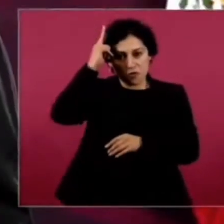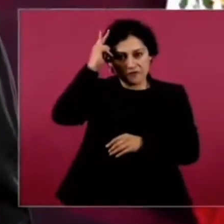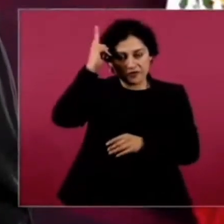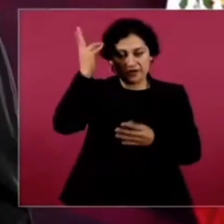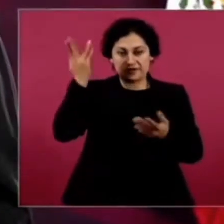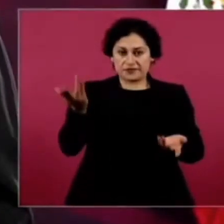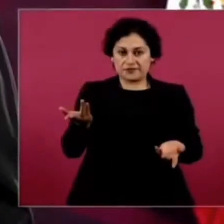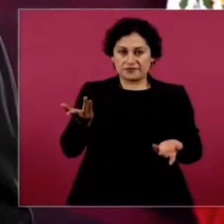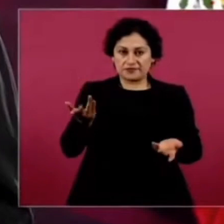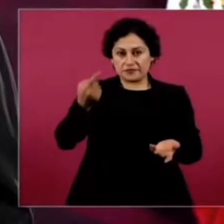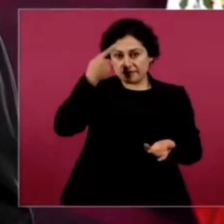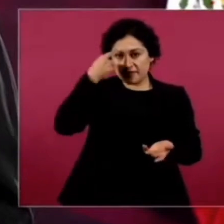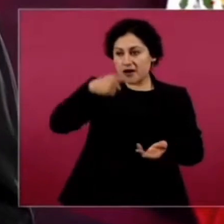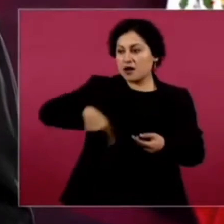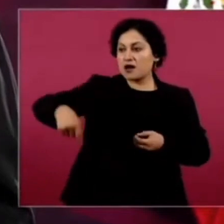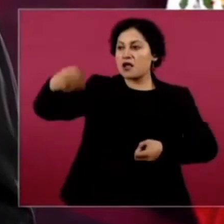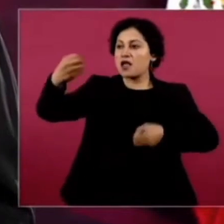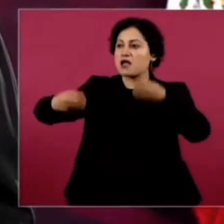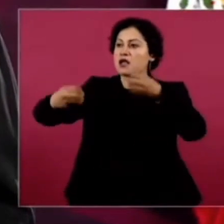al Poder Judicial